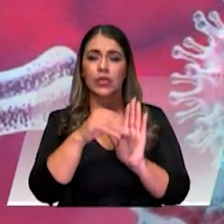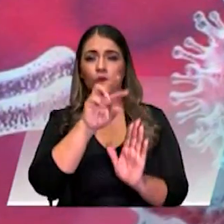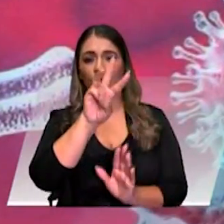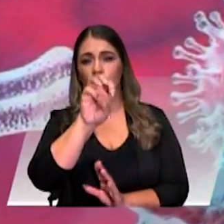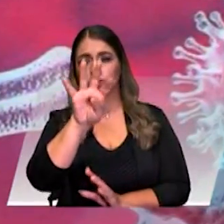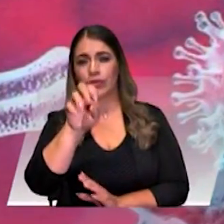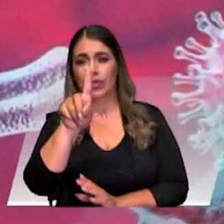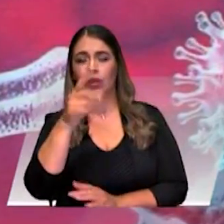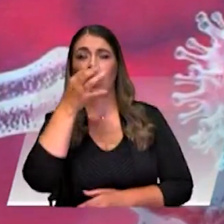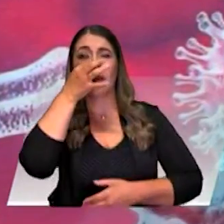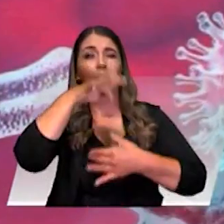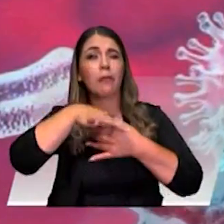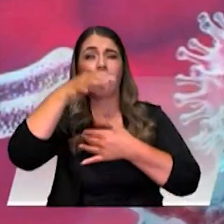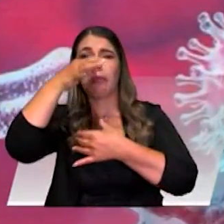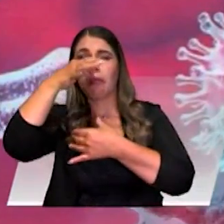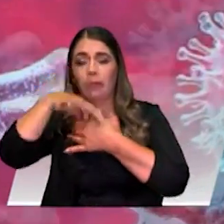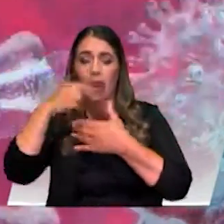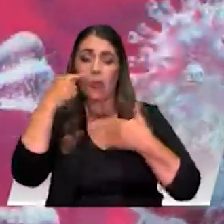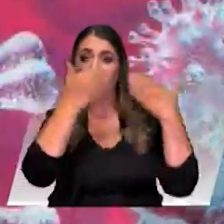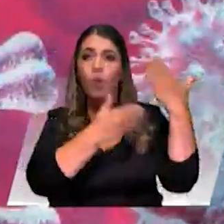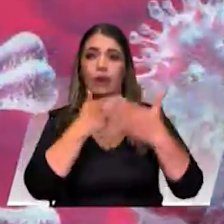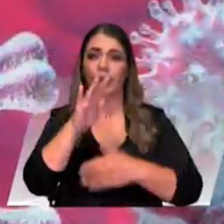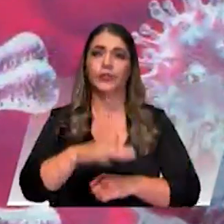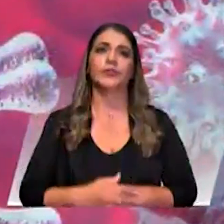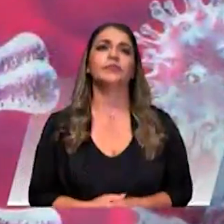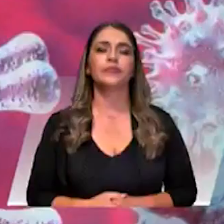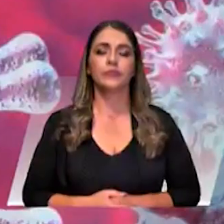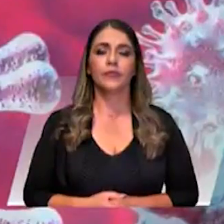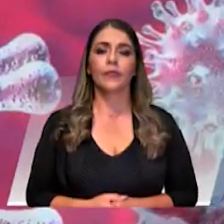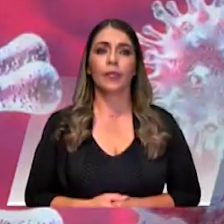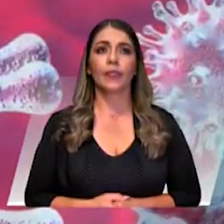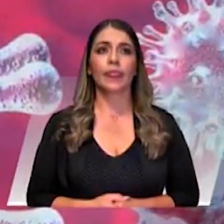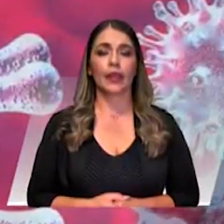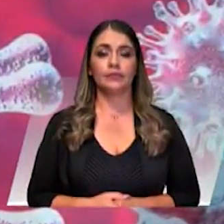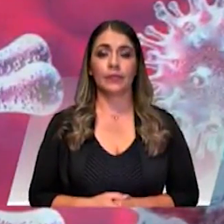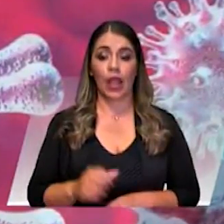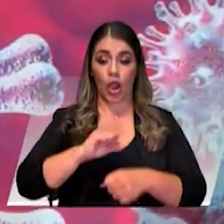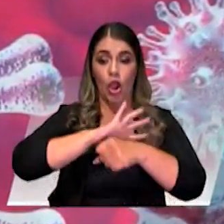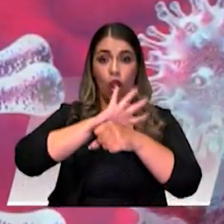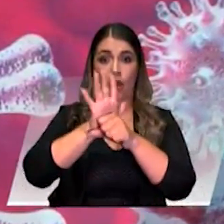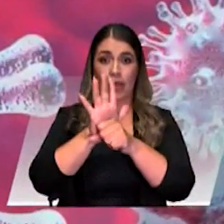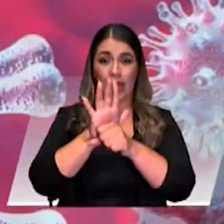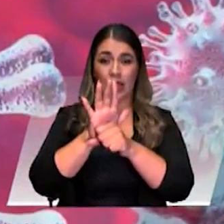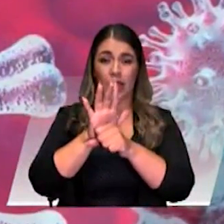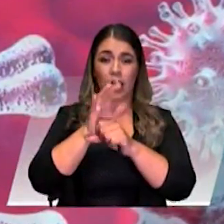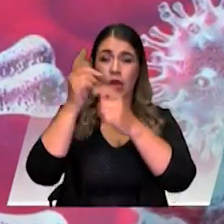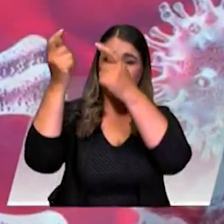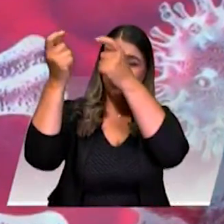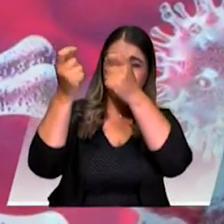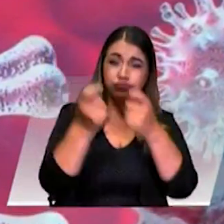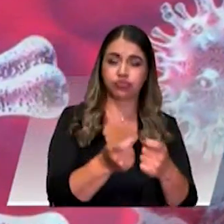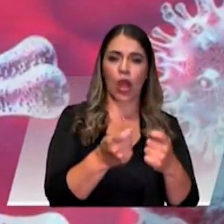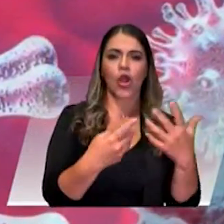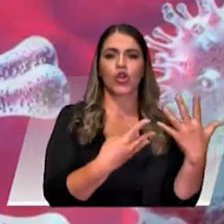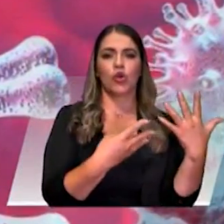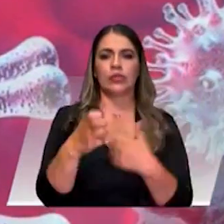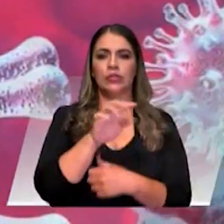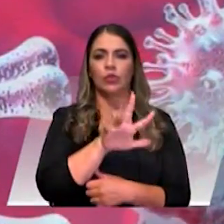43.891 muestras entre PCR y antígeno. En lo corrido de la emergencia sanitaria del coronavirus, en Colombia